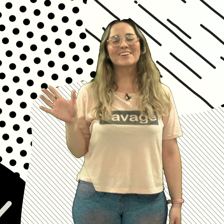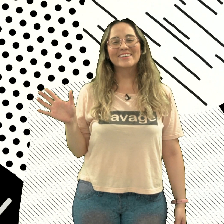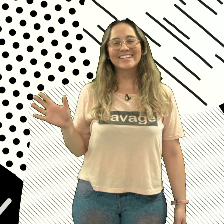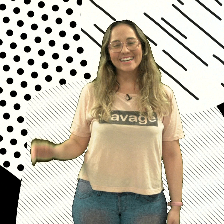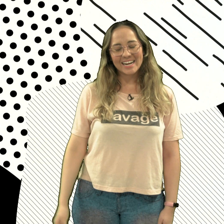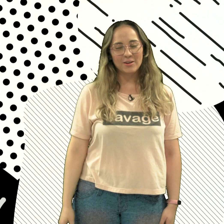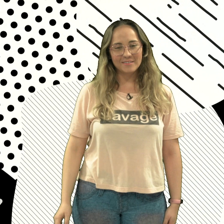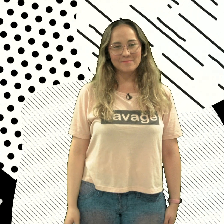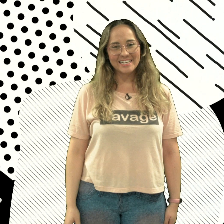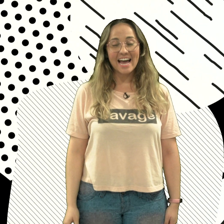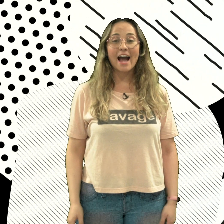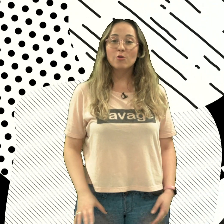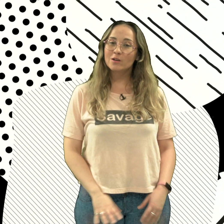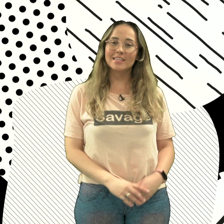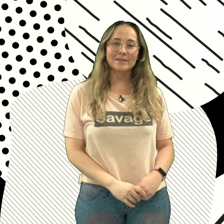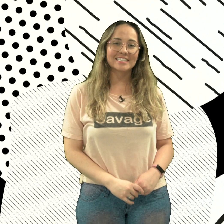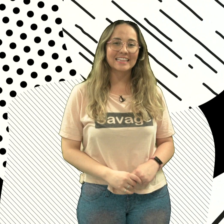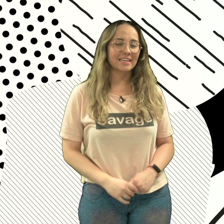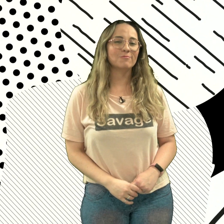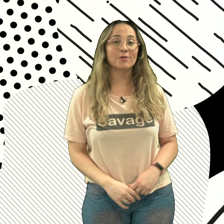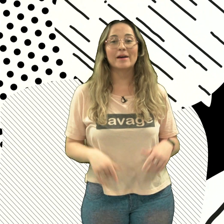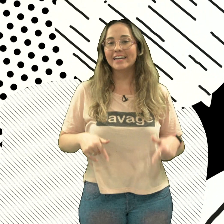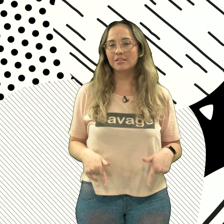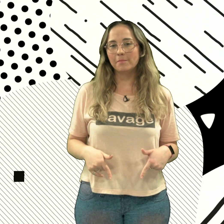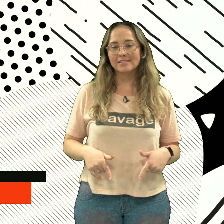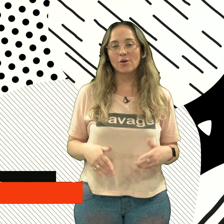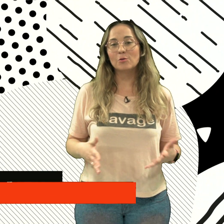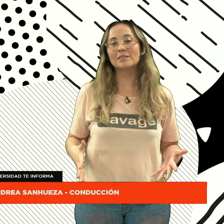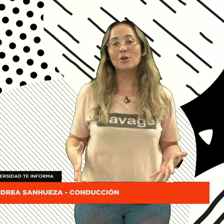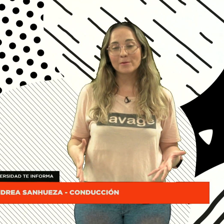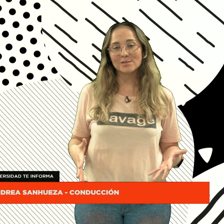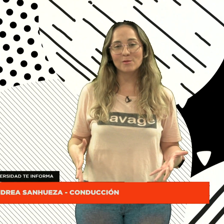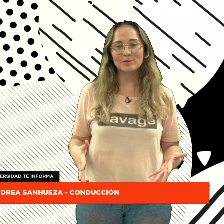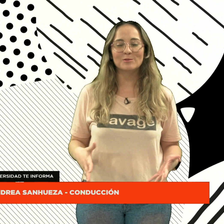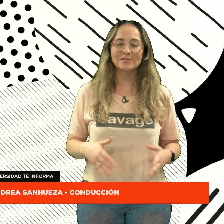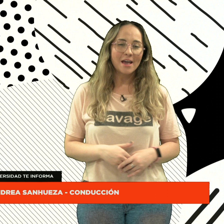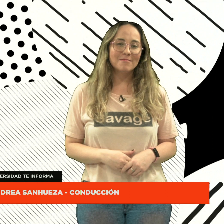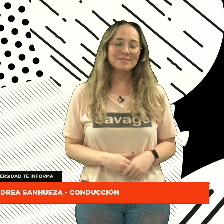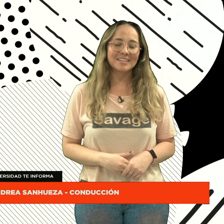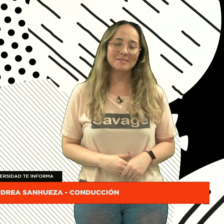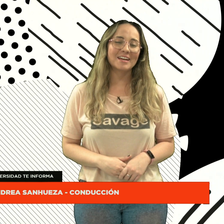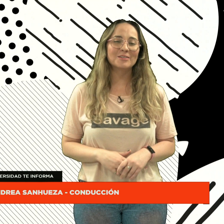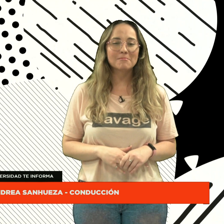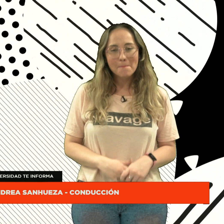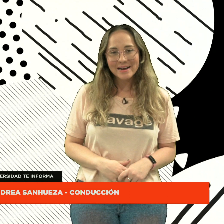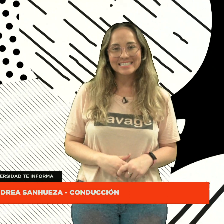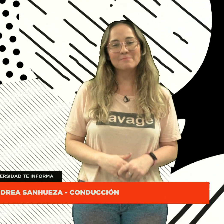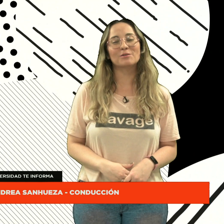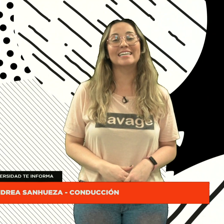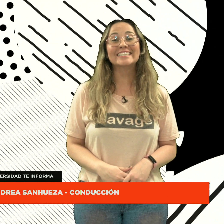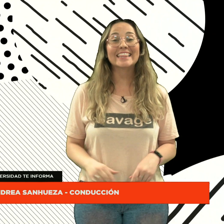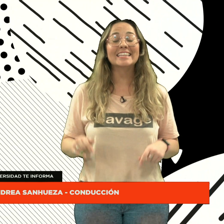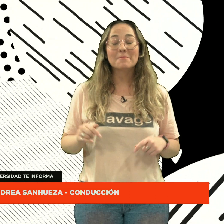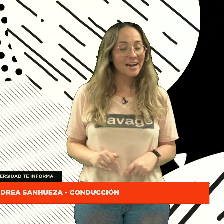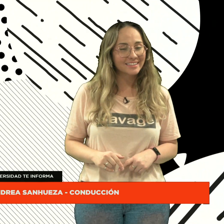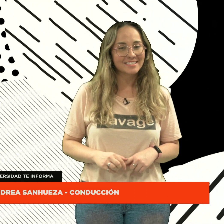Hola, ¿cómo están? Les doy la bienvenida a Unidiversidad Te Informa. En este espacio y durante los próximos minutos vamos a repasar los temas más